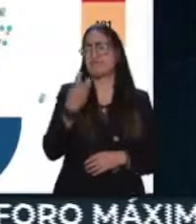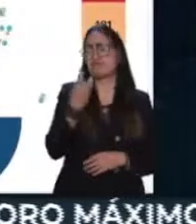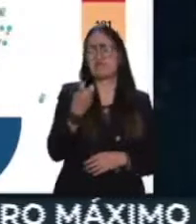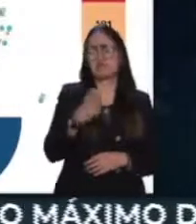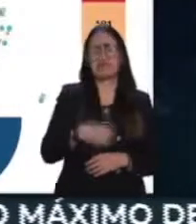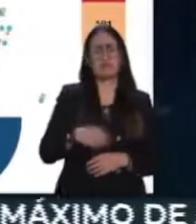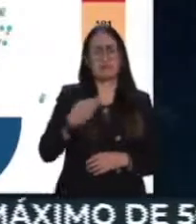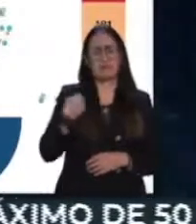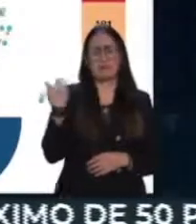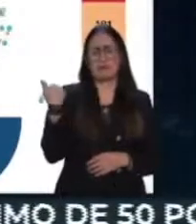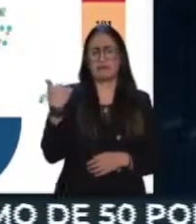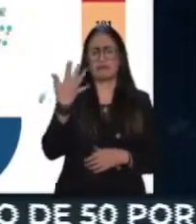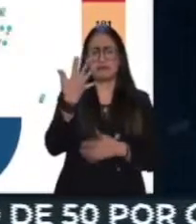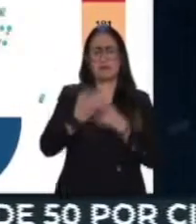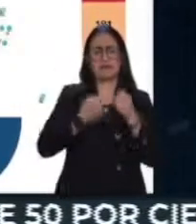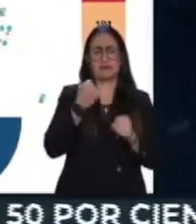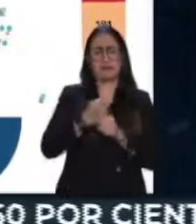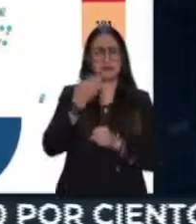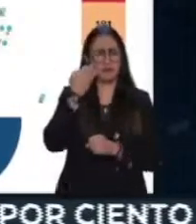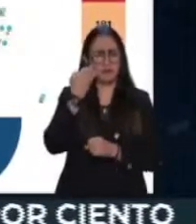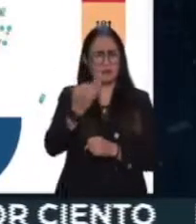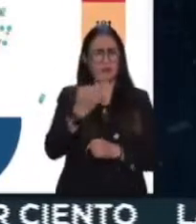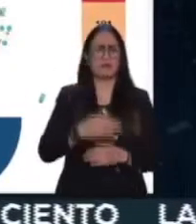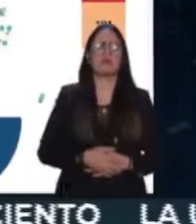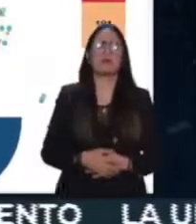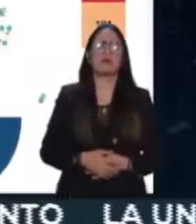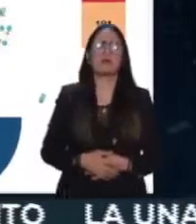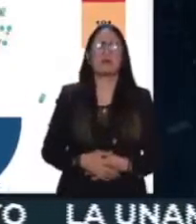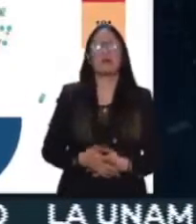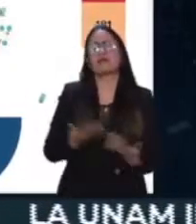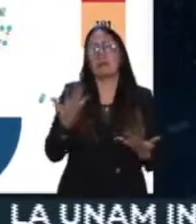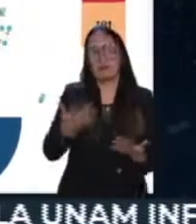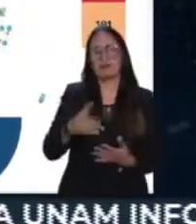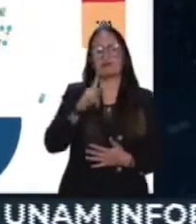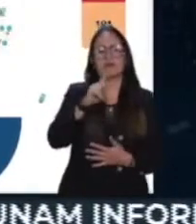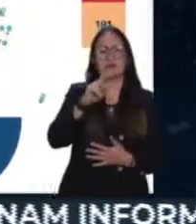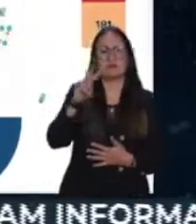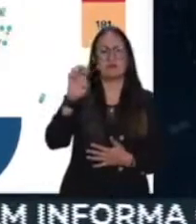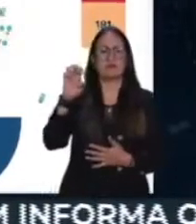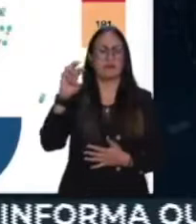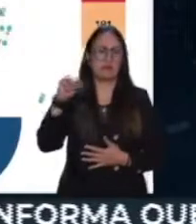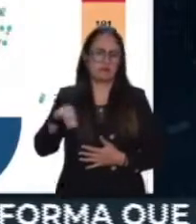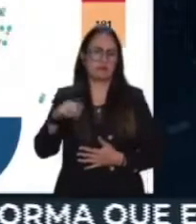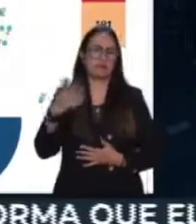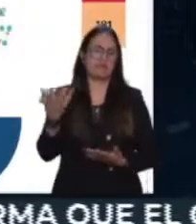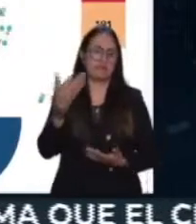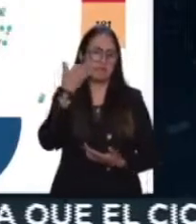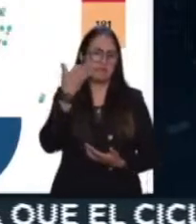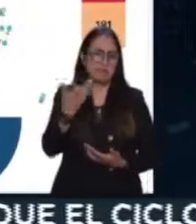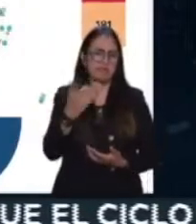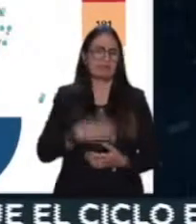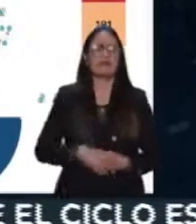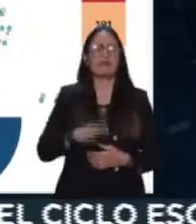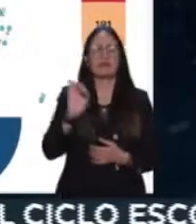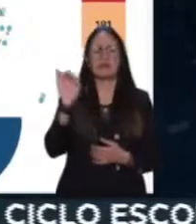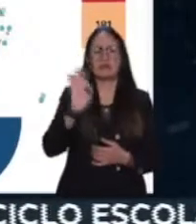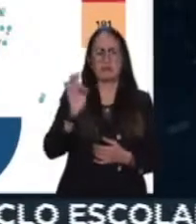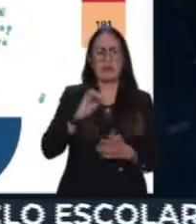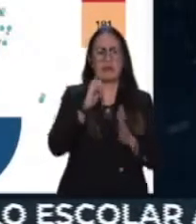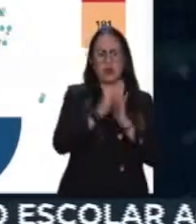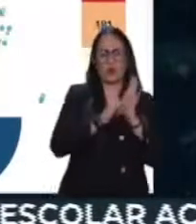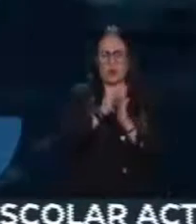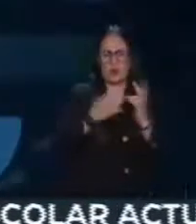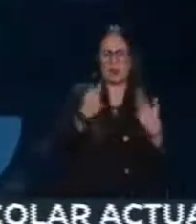que hemos visto en los últimos 5 años, Azul, Juan. Esto del verde, pues como cada jornada electoral desde hace ya algunas por parte de influencers y de